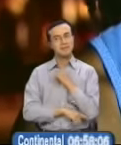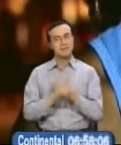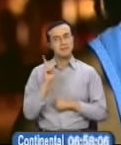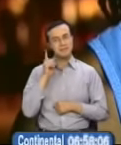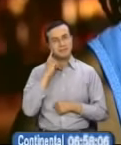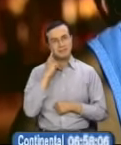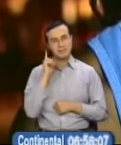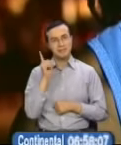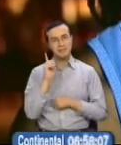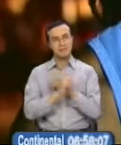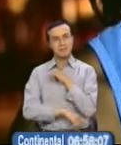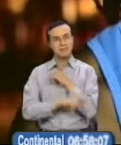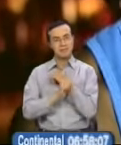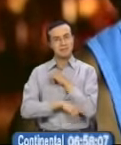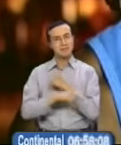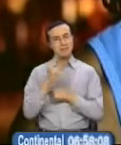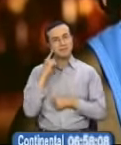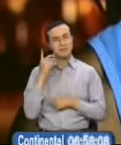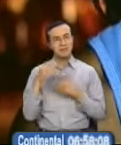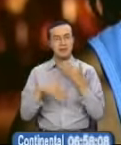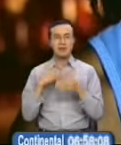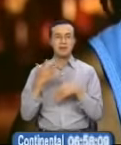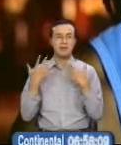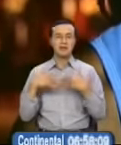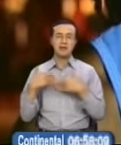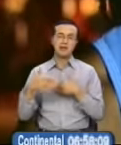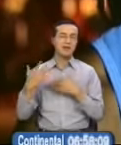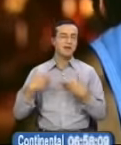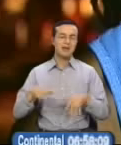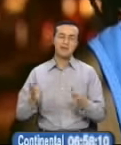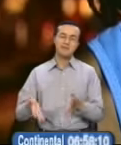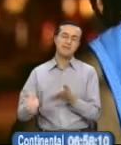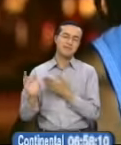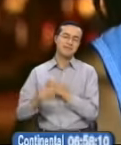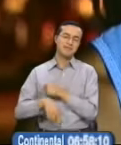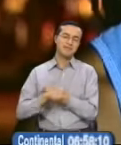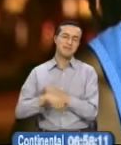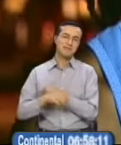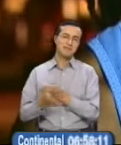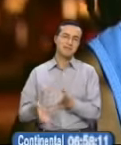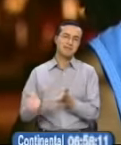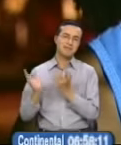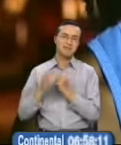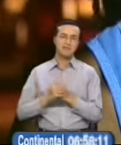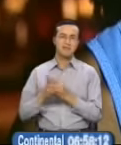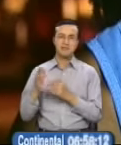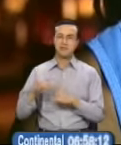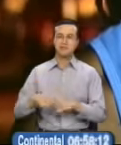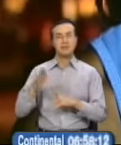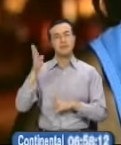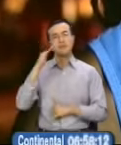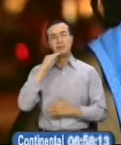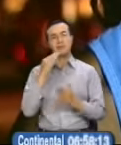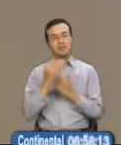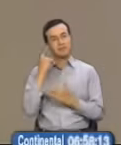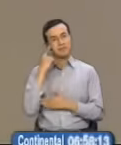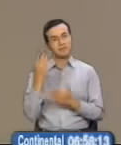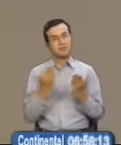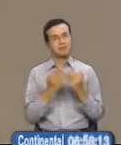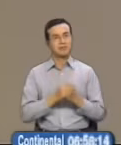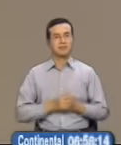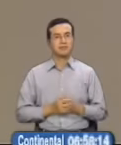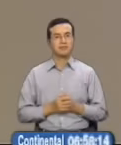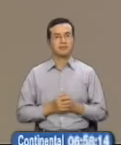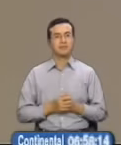medio latigazo por ahí, pero ya después ya a la larga ya lo dejamos nomás porque que él siguiera. Y ya, gracias a Dios, mira dónde está ahorita.